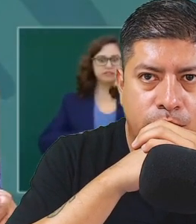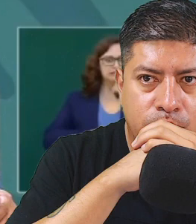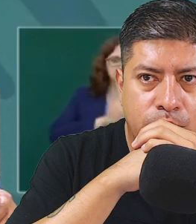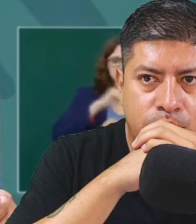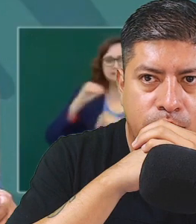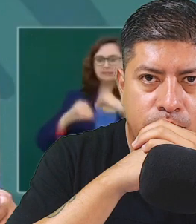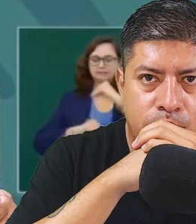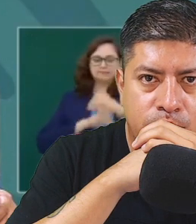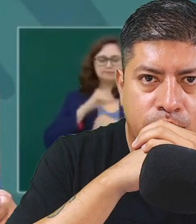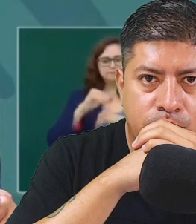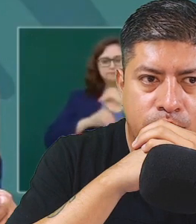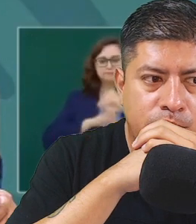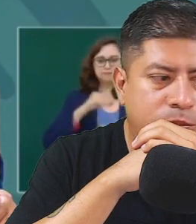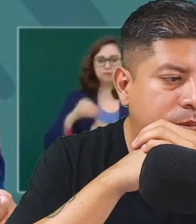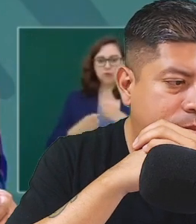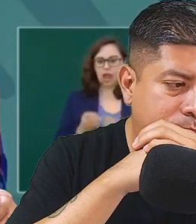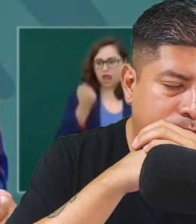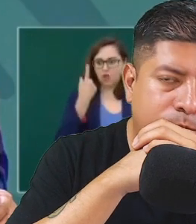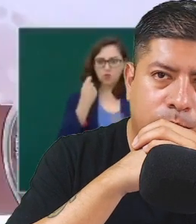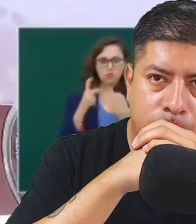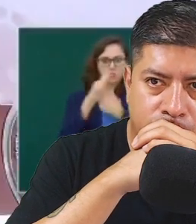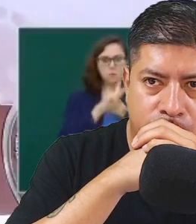de cómo las hegemonías